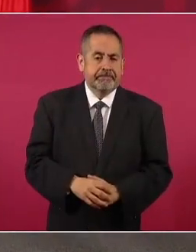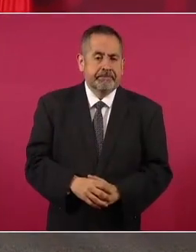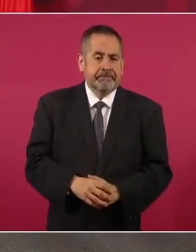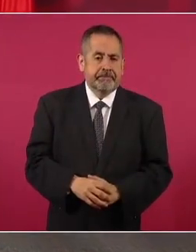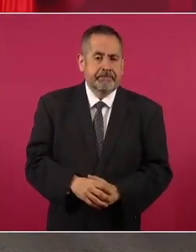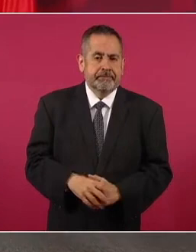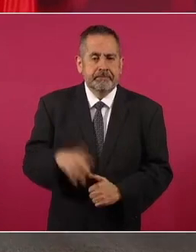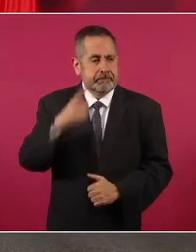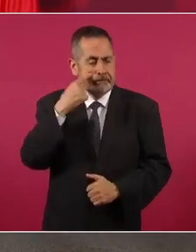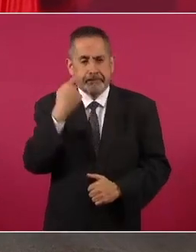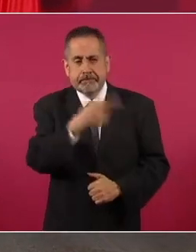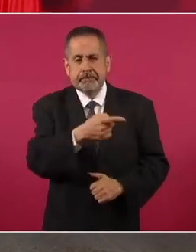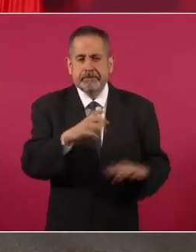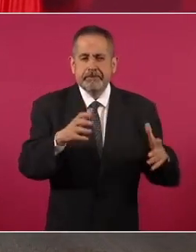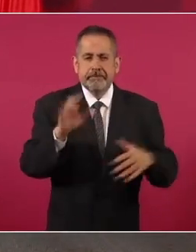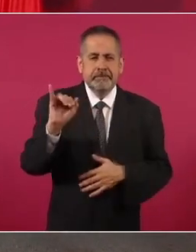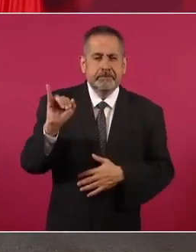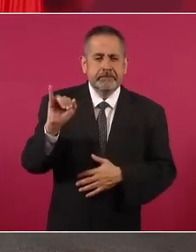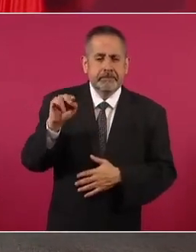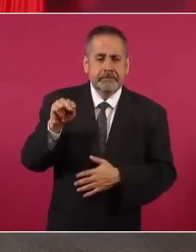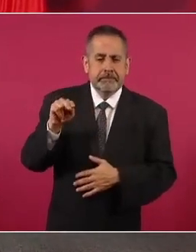Miren lo que hizo el INE.